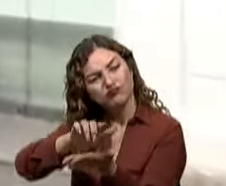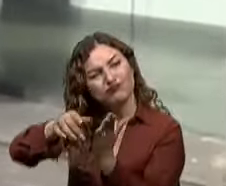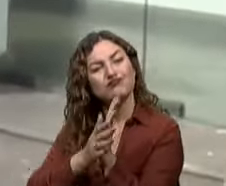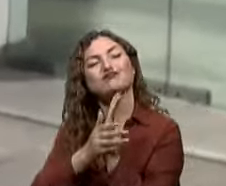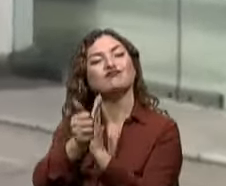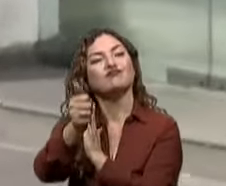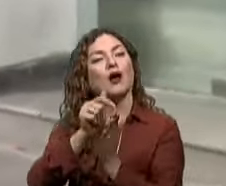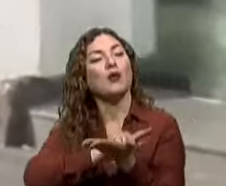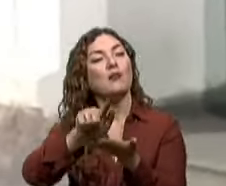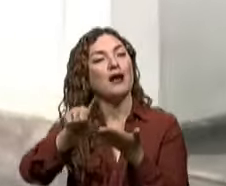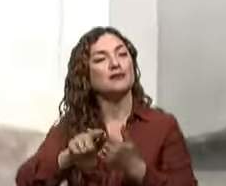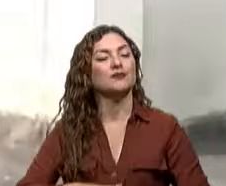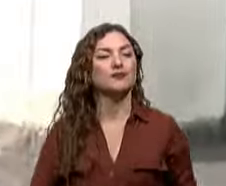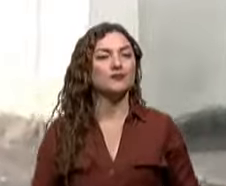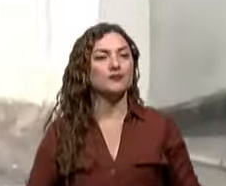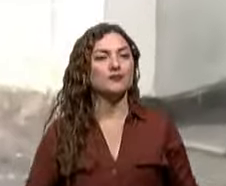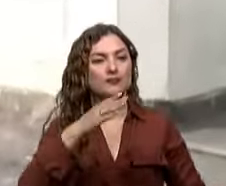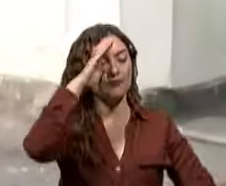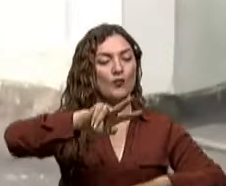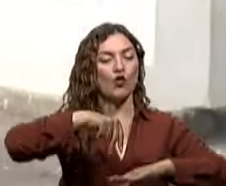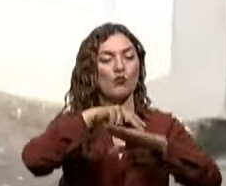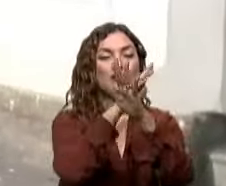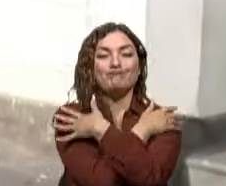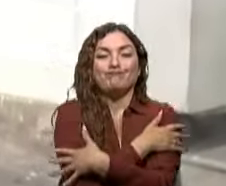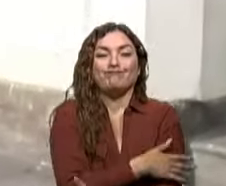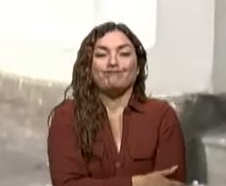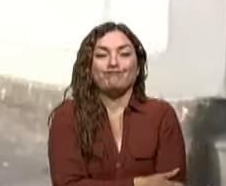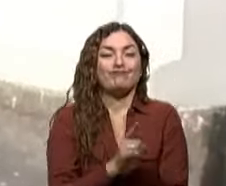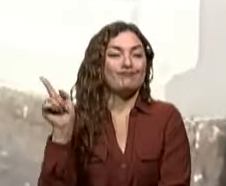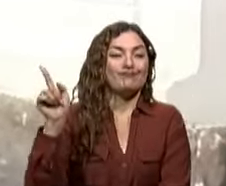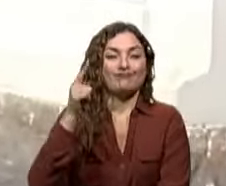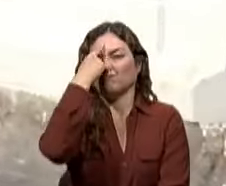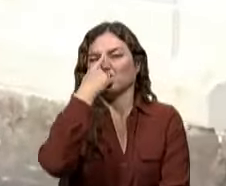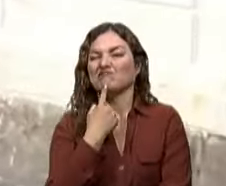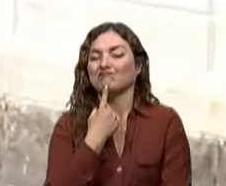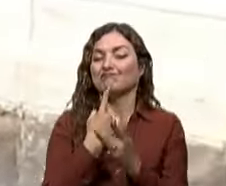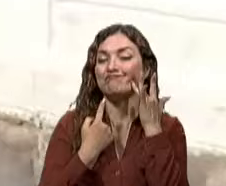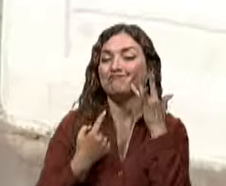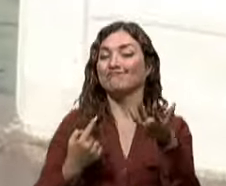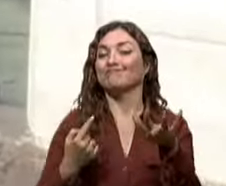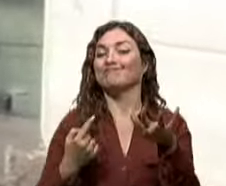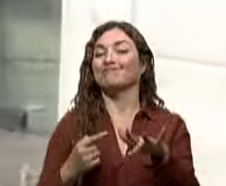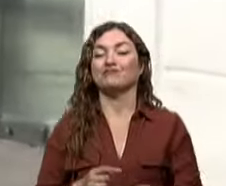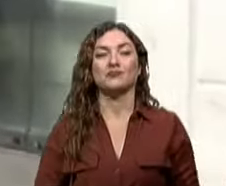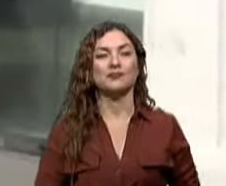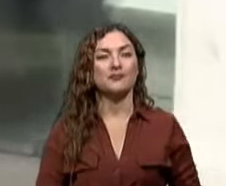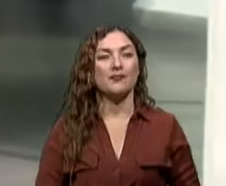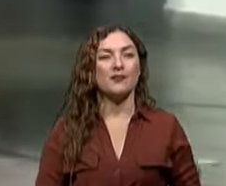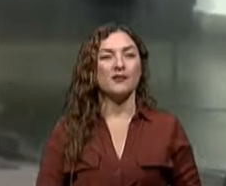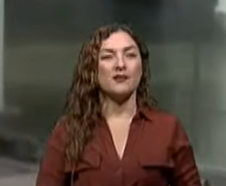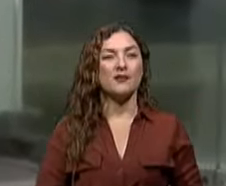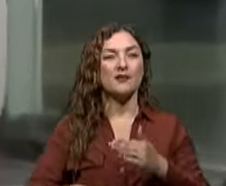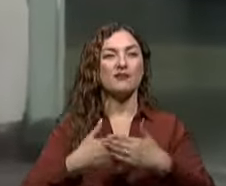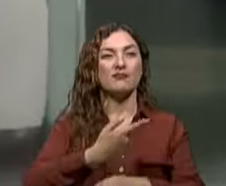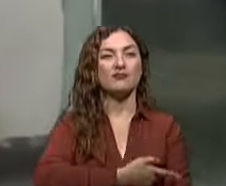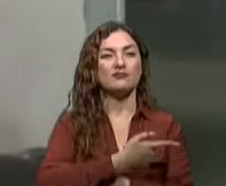la presencia de la Policía Nacional a esta hora. Están haciendo cacheos de personas de perfiles sospechosos. Sí, esto lo realizamos